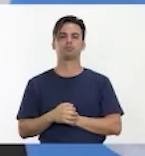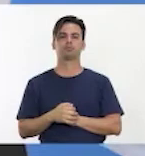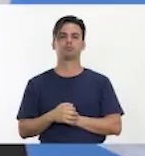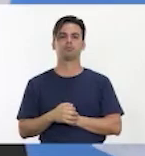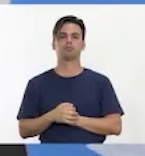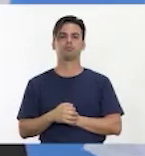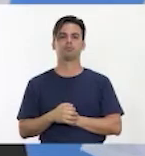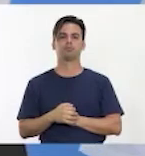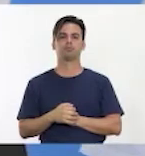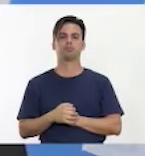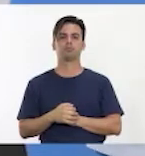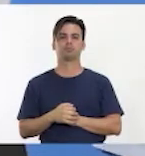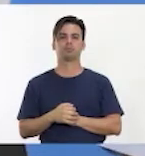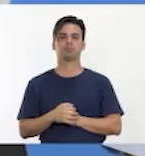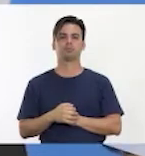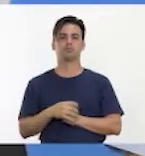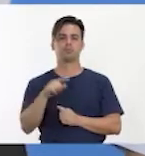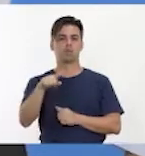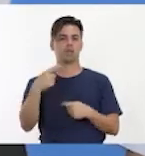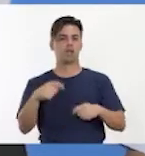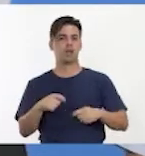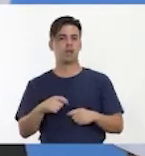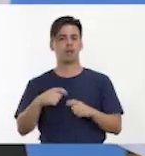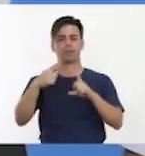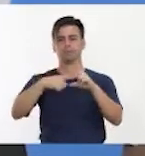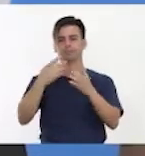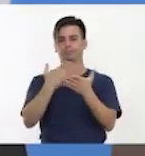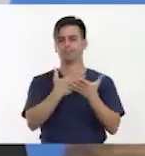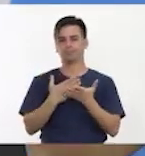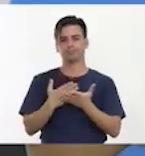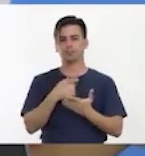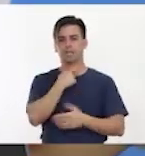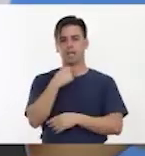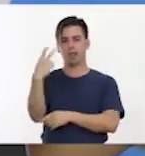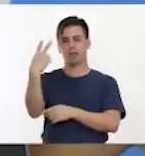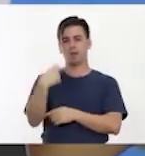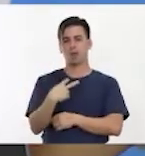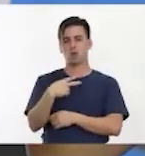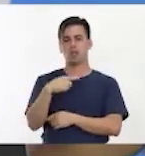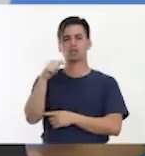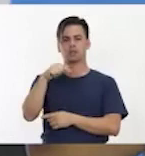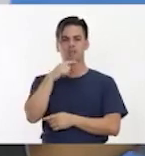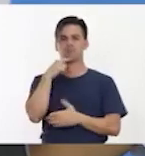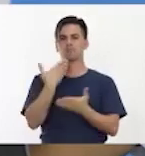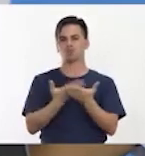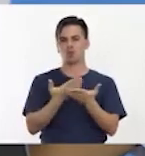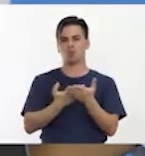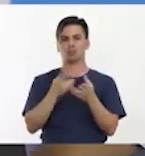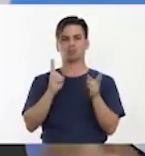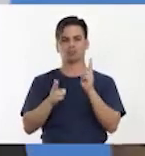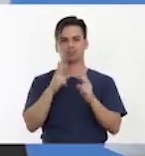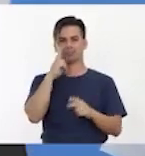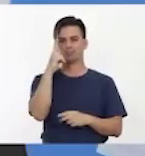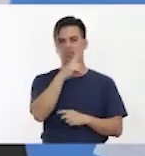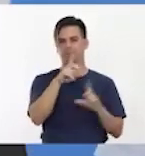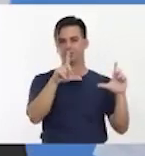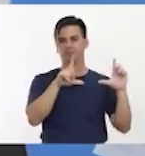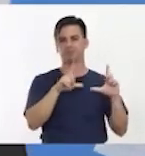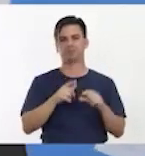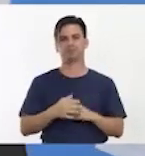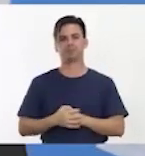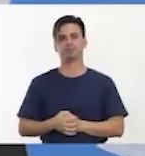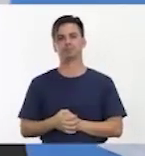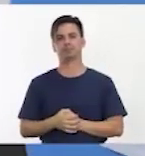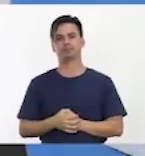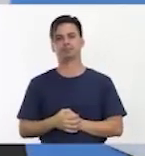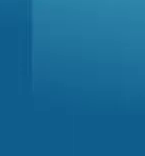Para ejercitarse y autoevaluarse en estos contenidos, les proponemos las siguientes actividades que aparecen en pantalla.